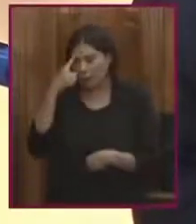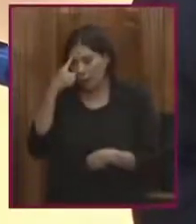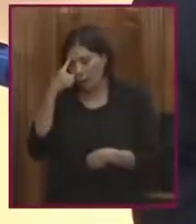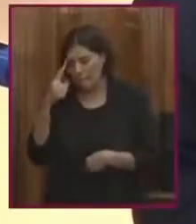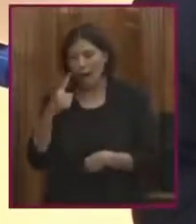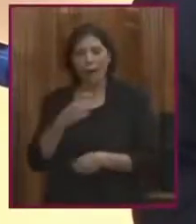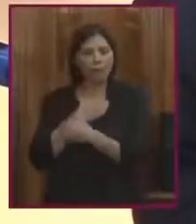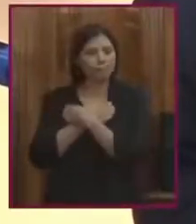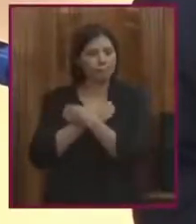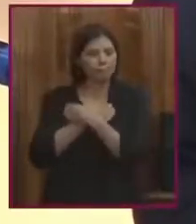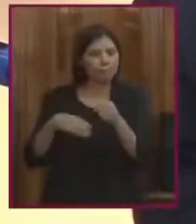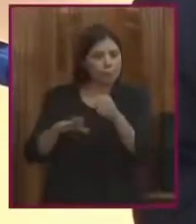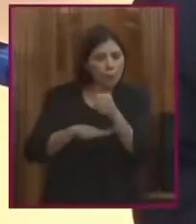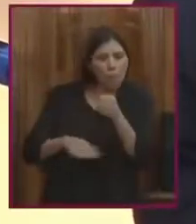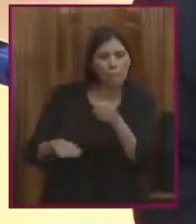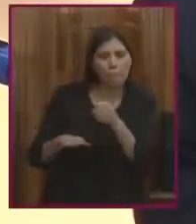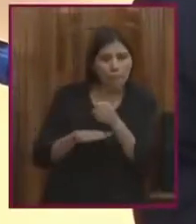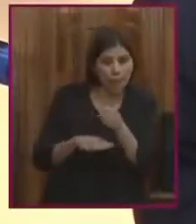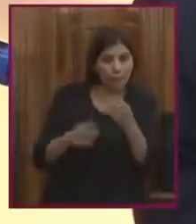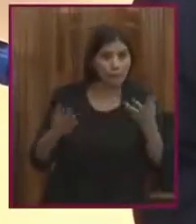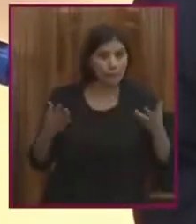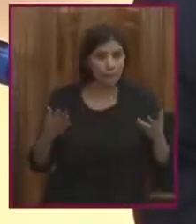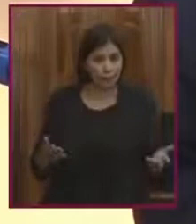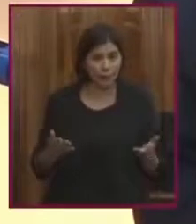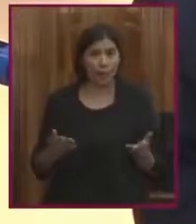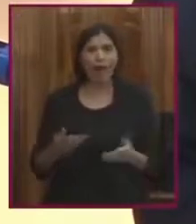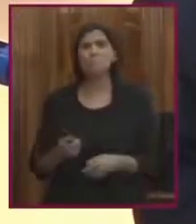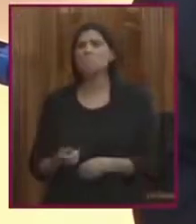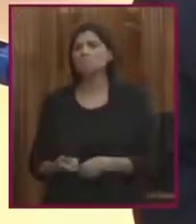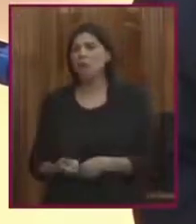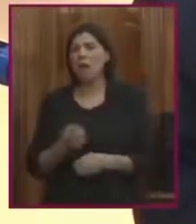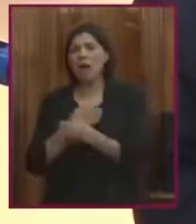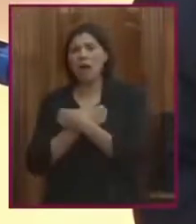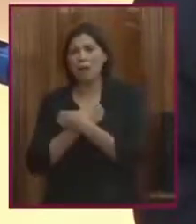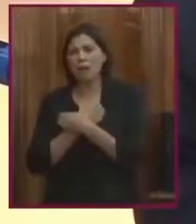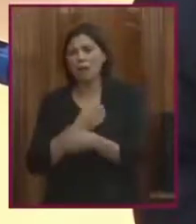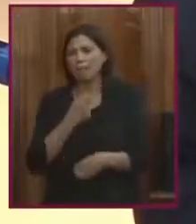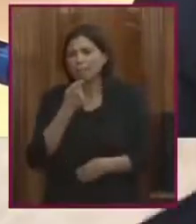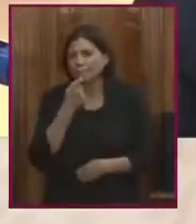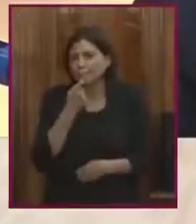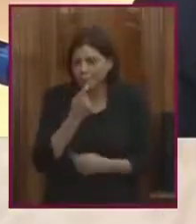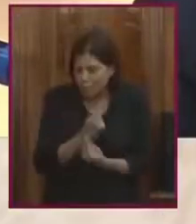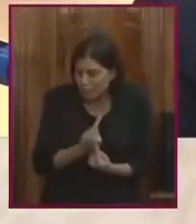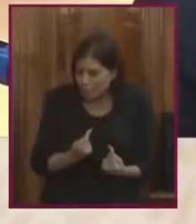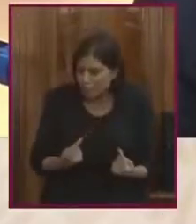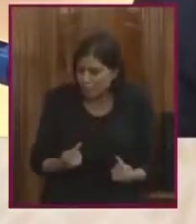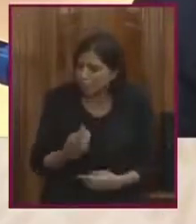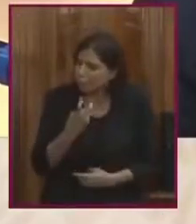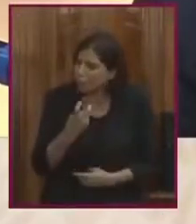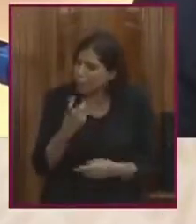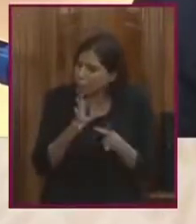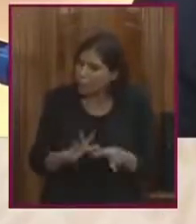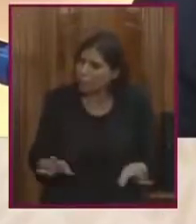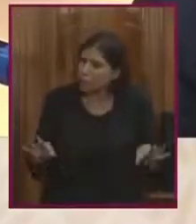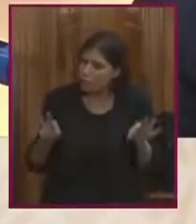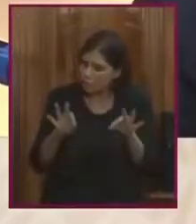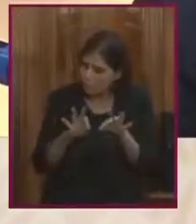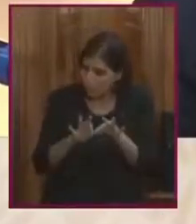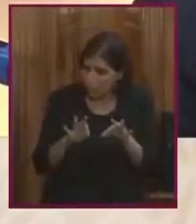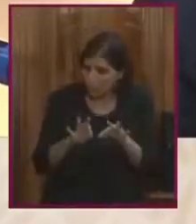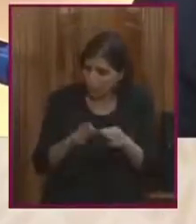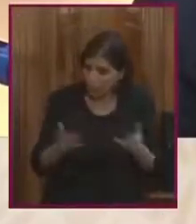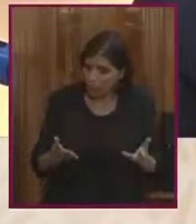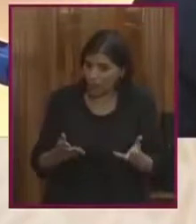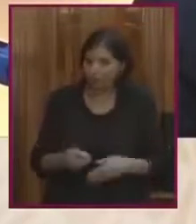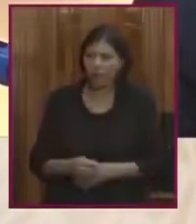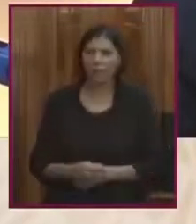educación básica, empezando desde la educación inicial. Esto es clave, sí, que lo incorporemos, no